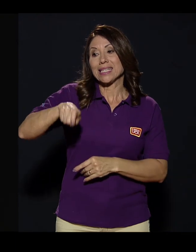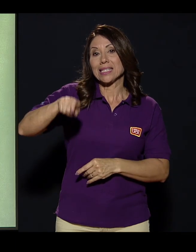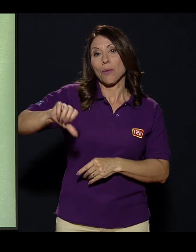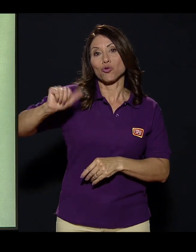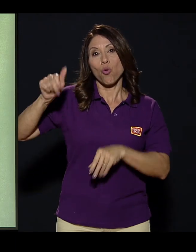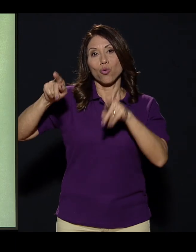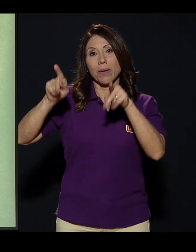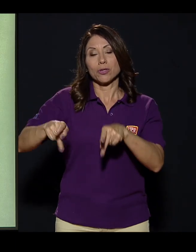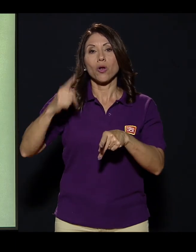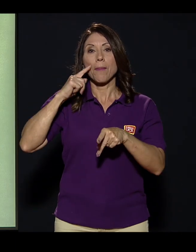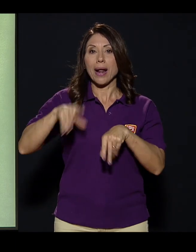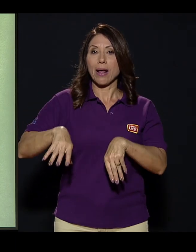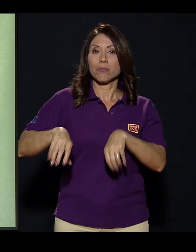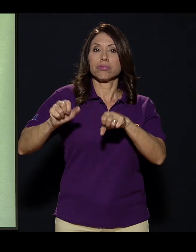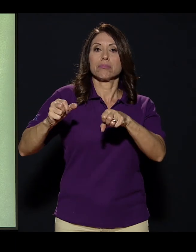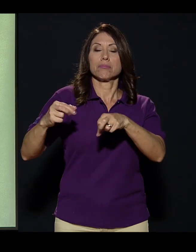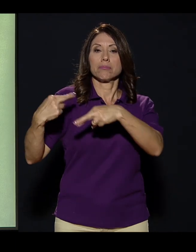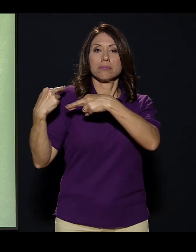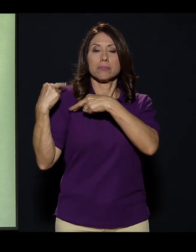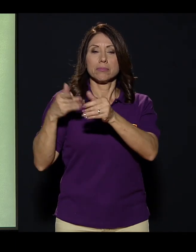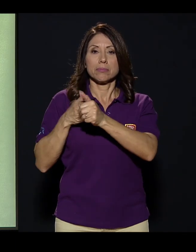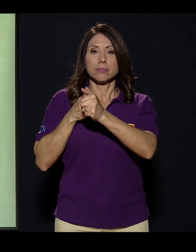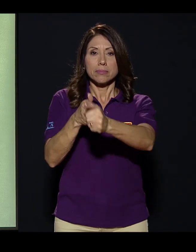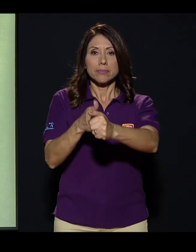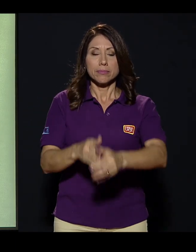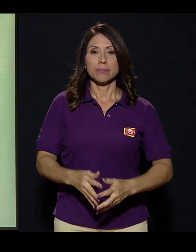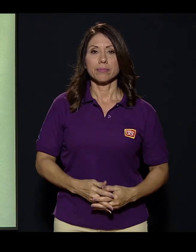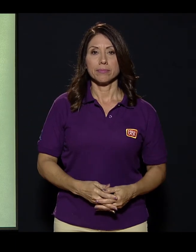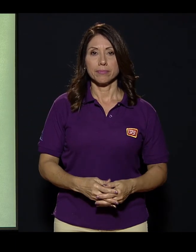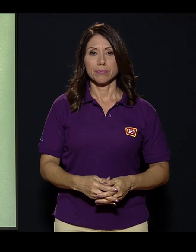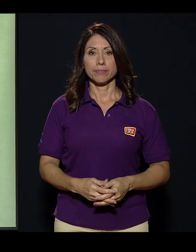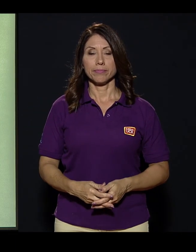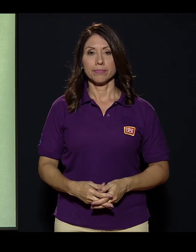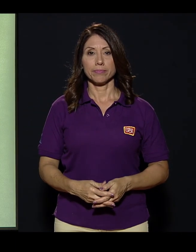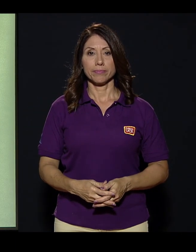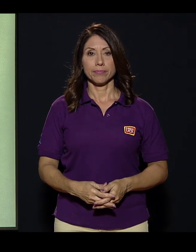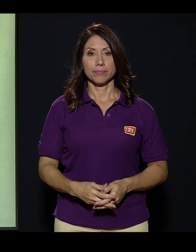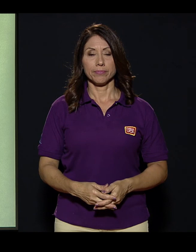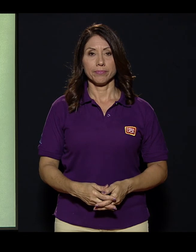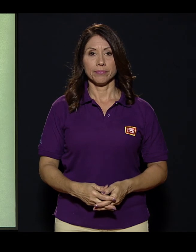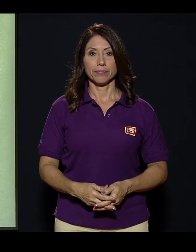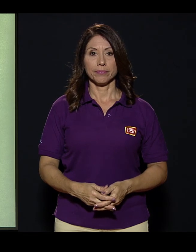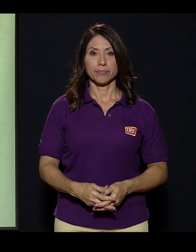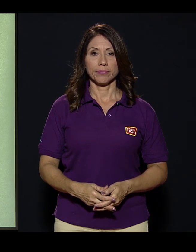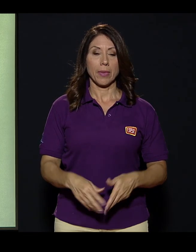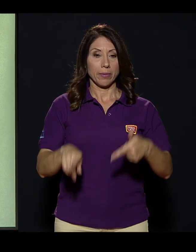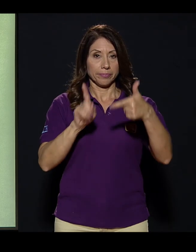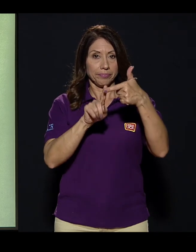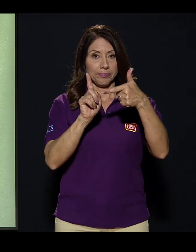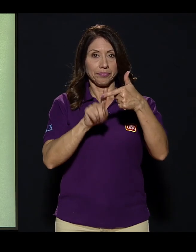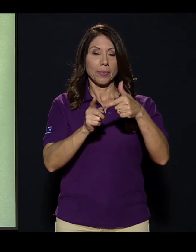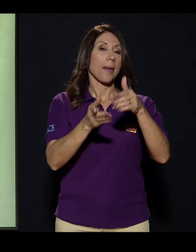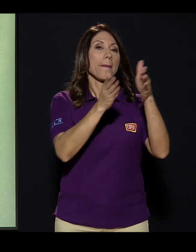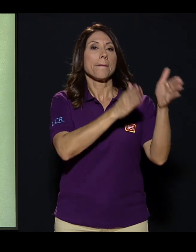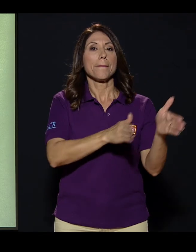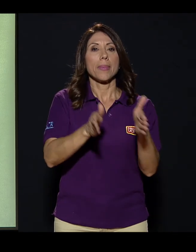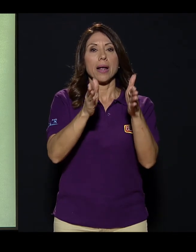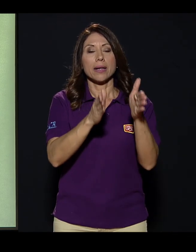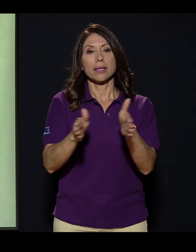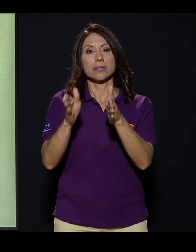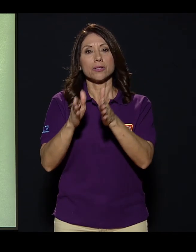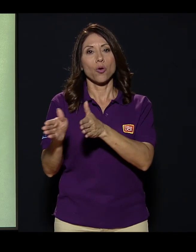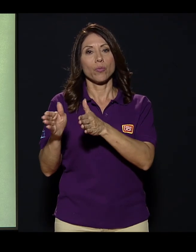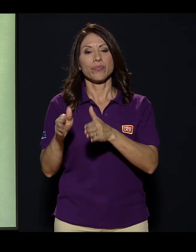Planeación. Esta parte de planeación es una etapa también clave, así como lo que es